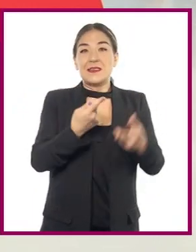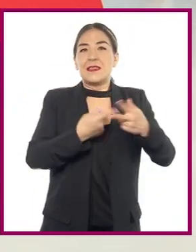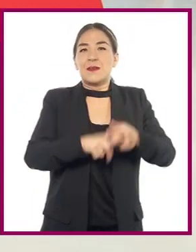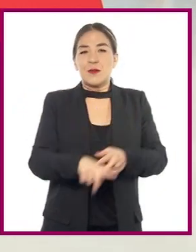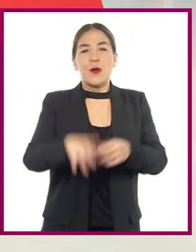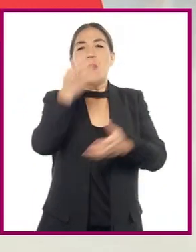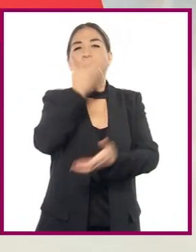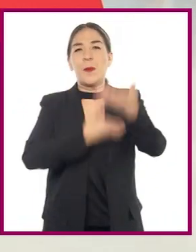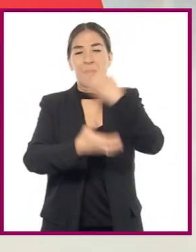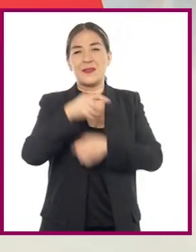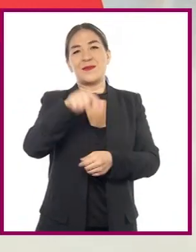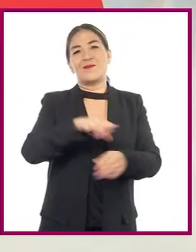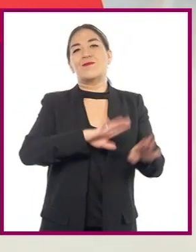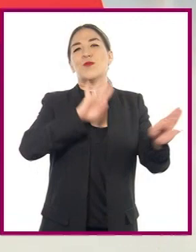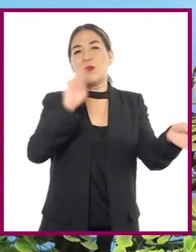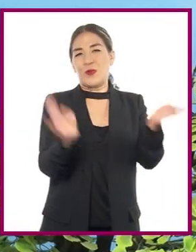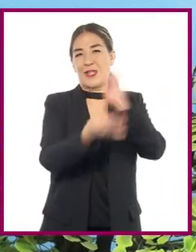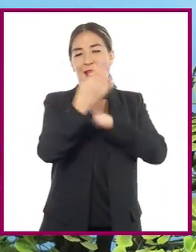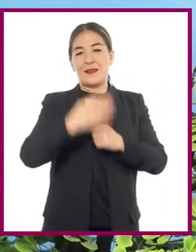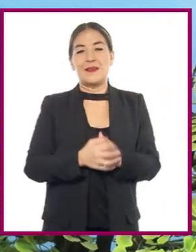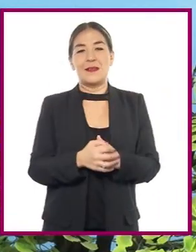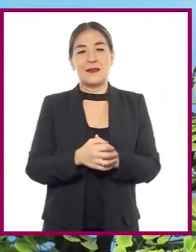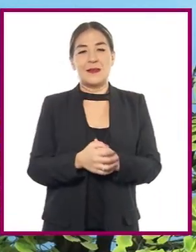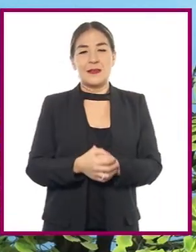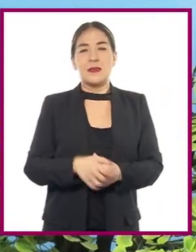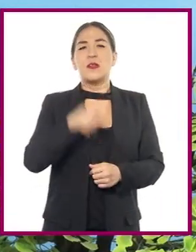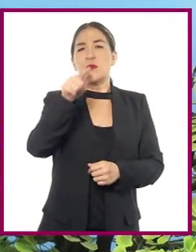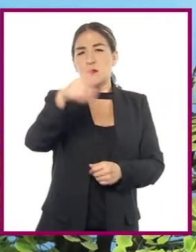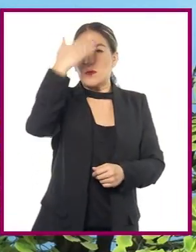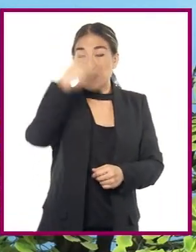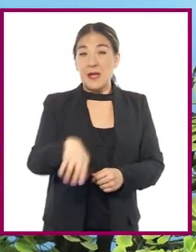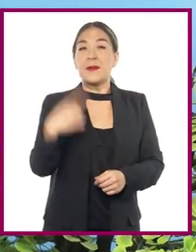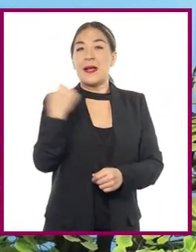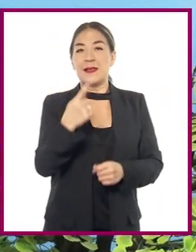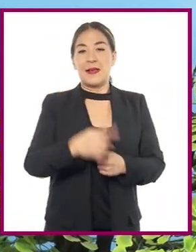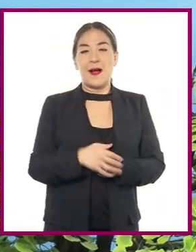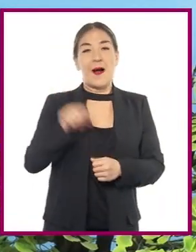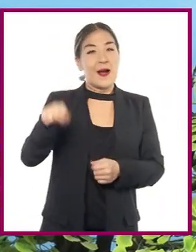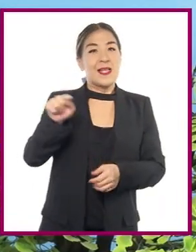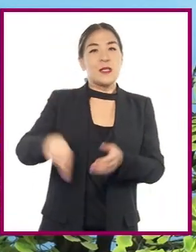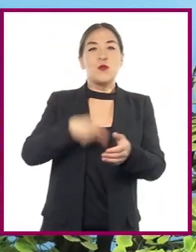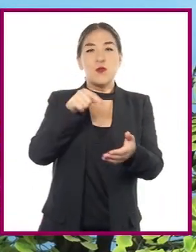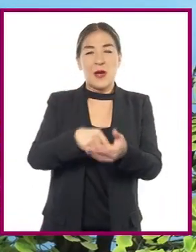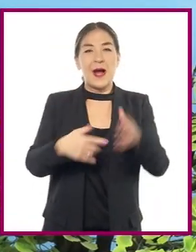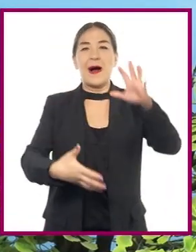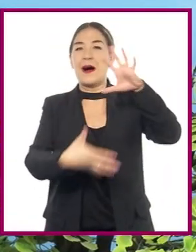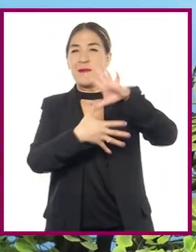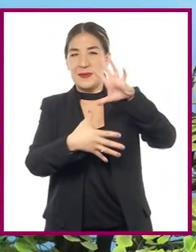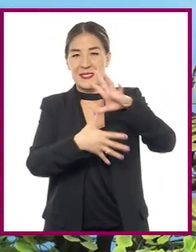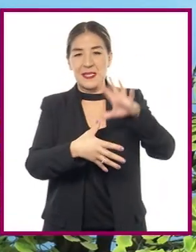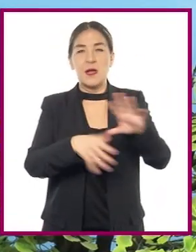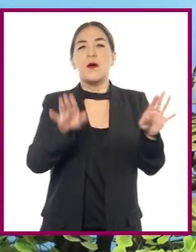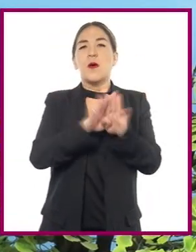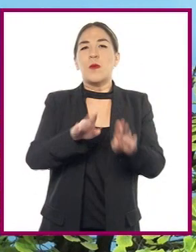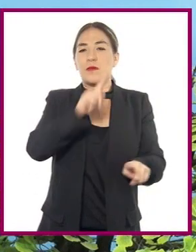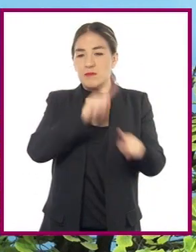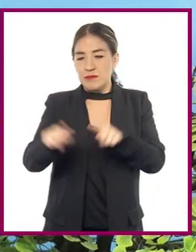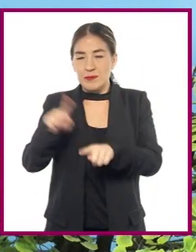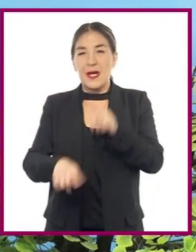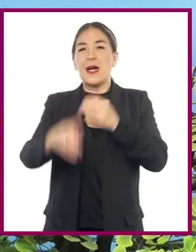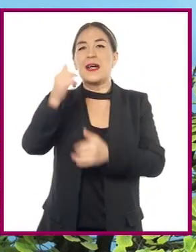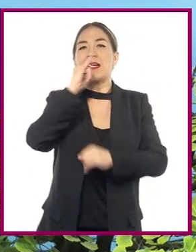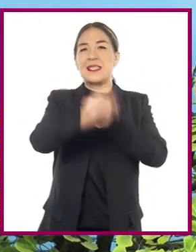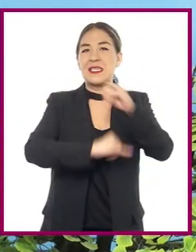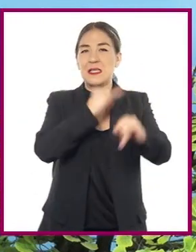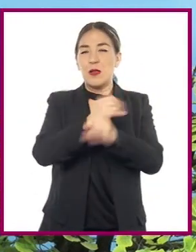del comercio global. ¿Sabían que mientras en América se desarrollaba el comercio internacional